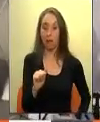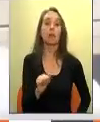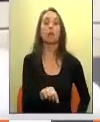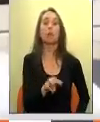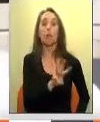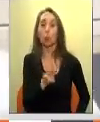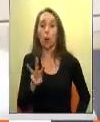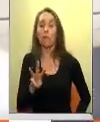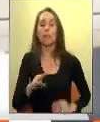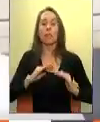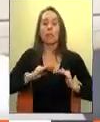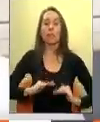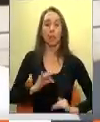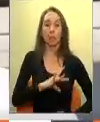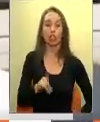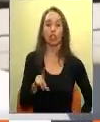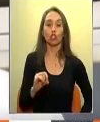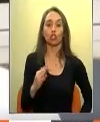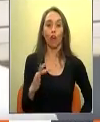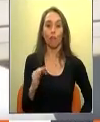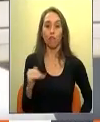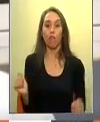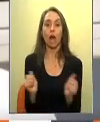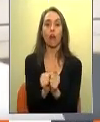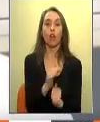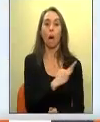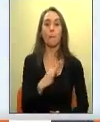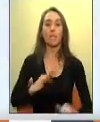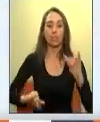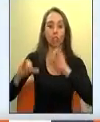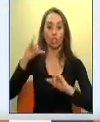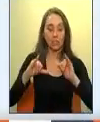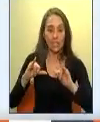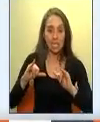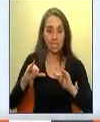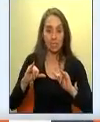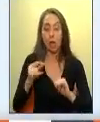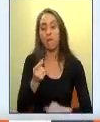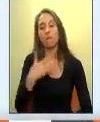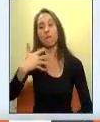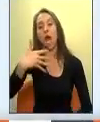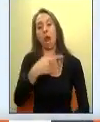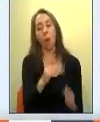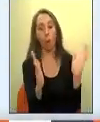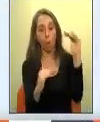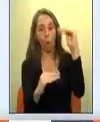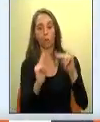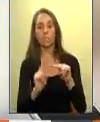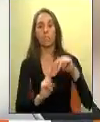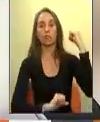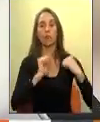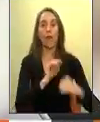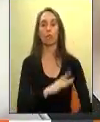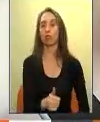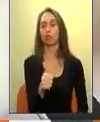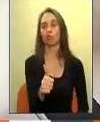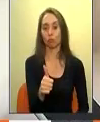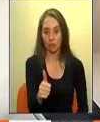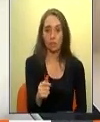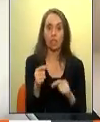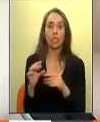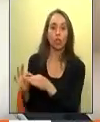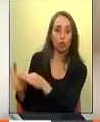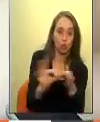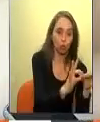Un Respiro para Chile está la SOFOFA, junto con el Ministerio de Ciencias, los que valoran la realización de este producto. Si alineamos los esfuerzos y todos nos